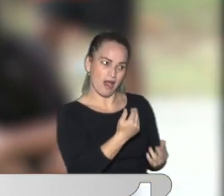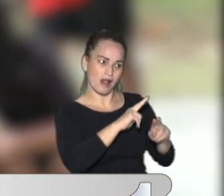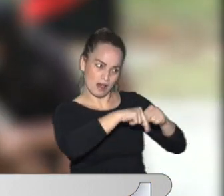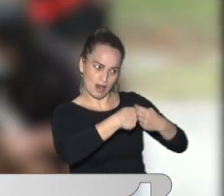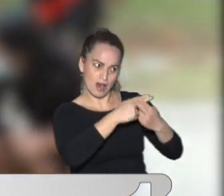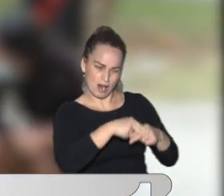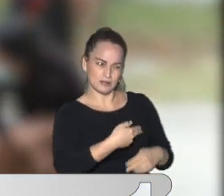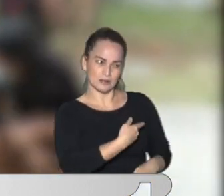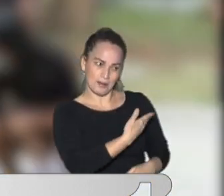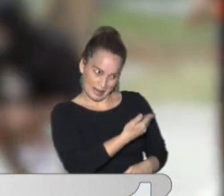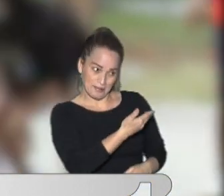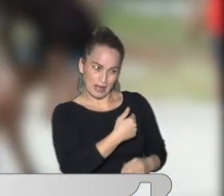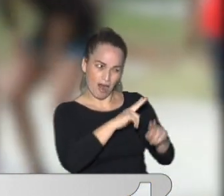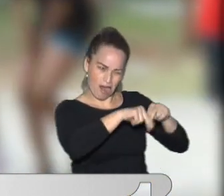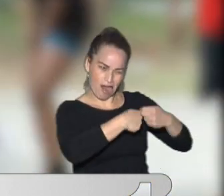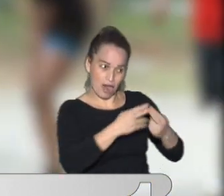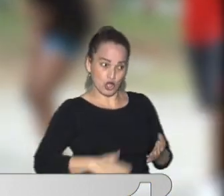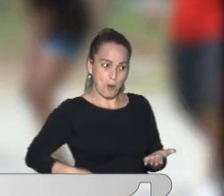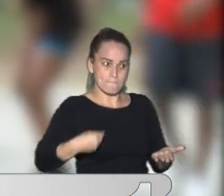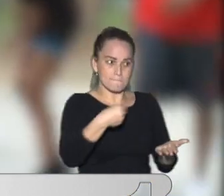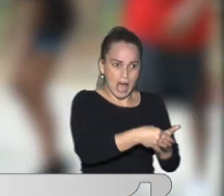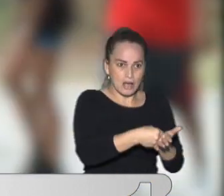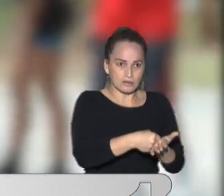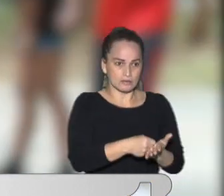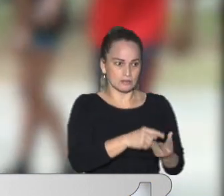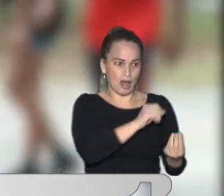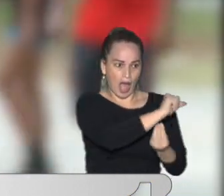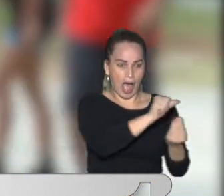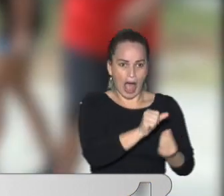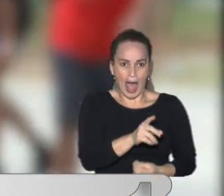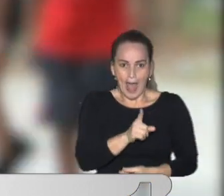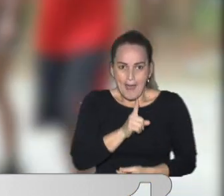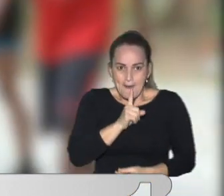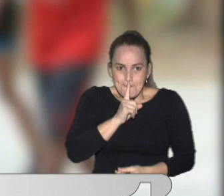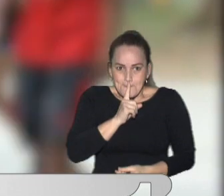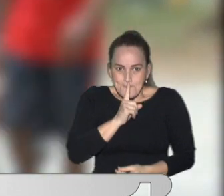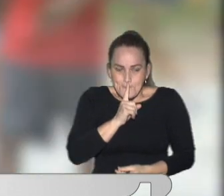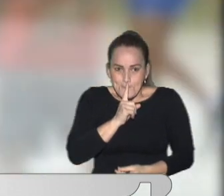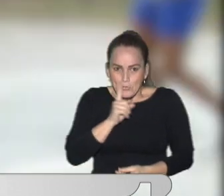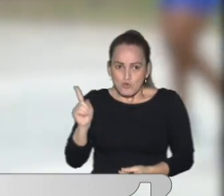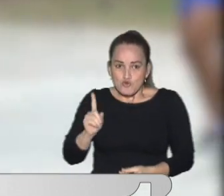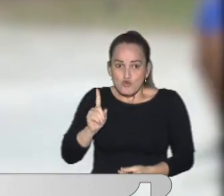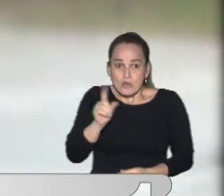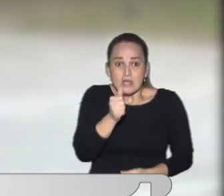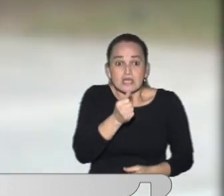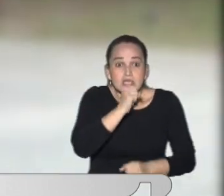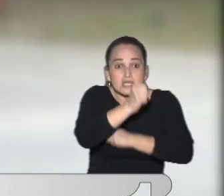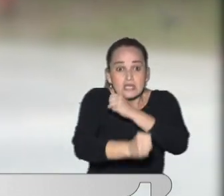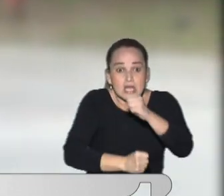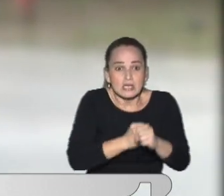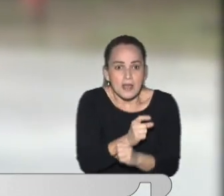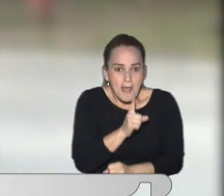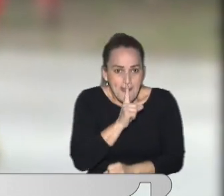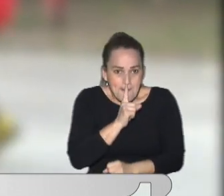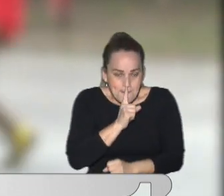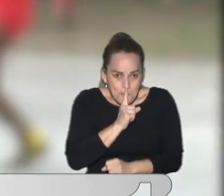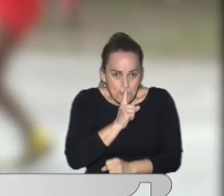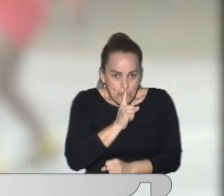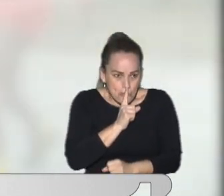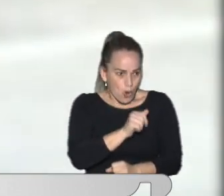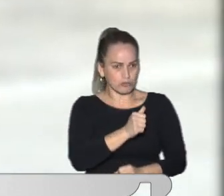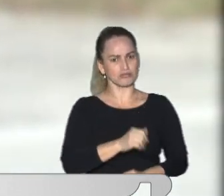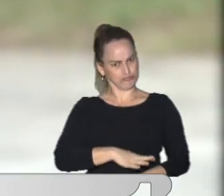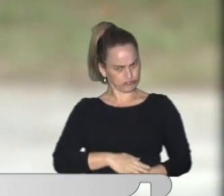víctimas tardaron 10 años en denunciar, otras desde el 2018 interpusieron las respectivas denuncias en